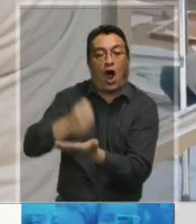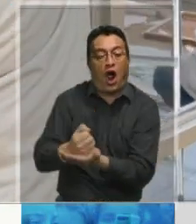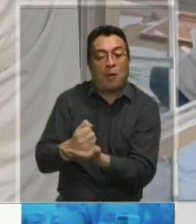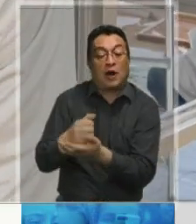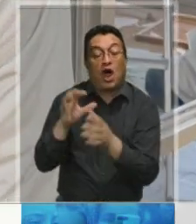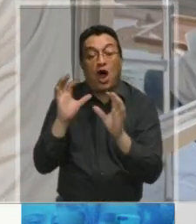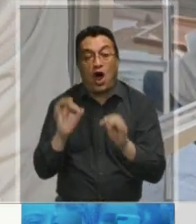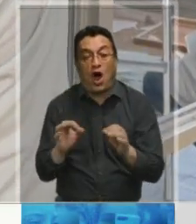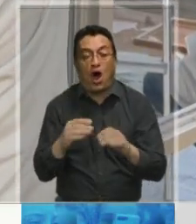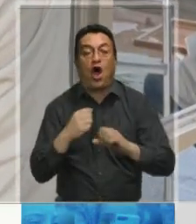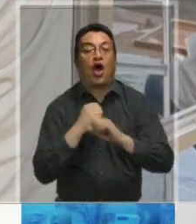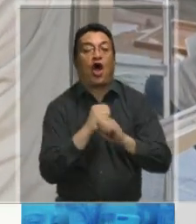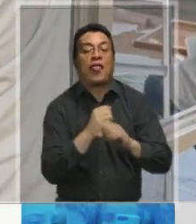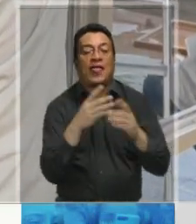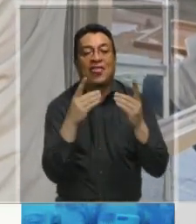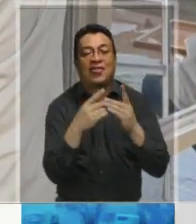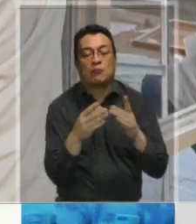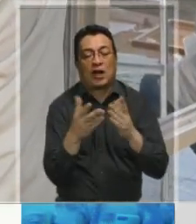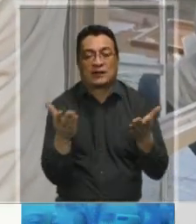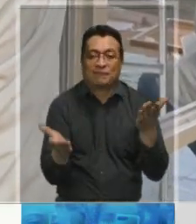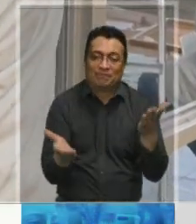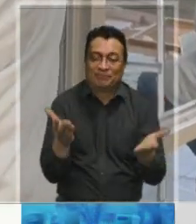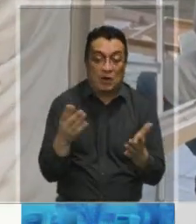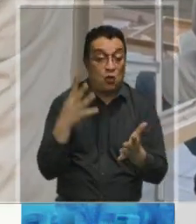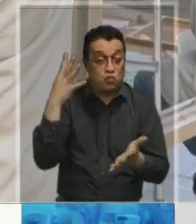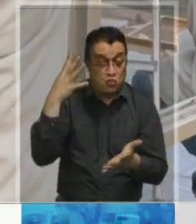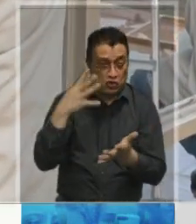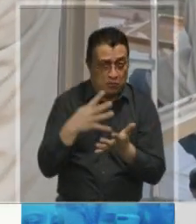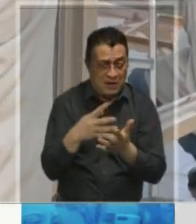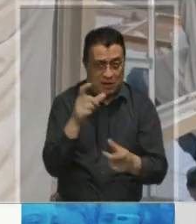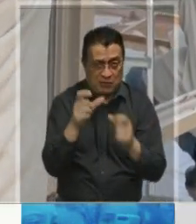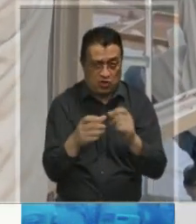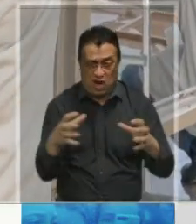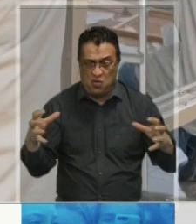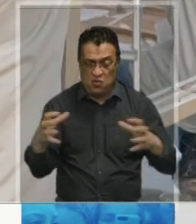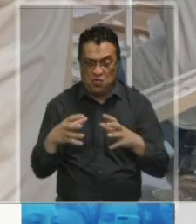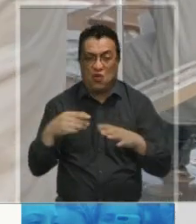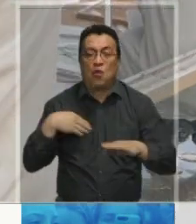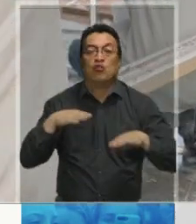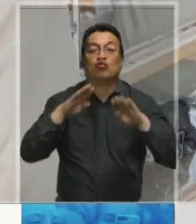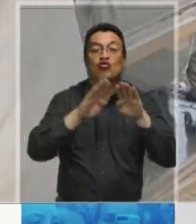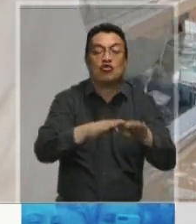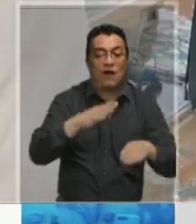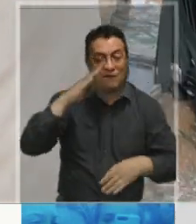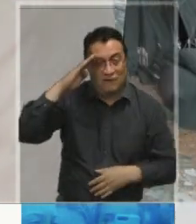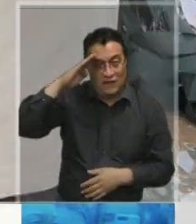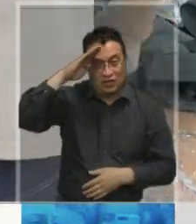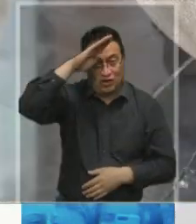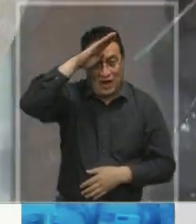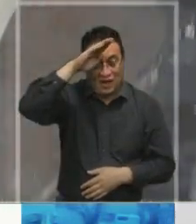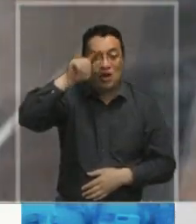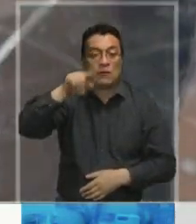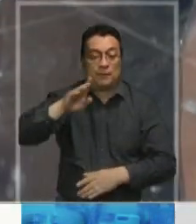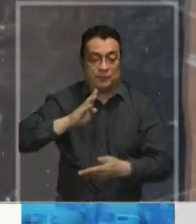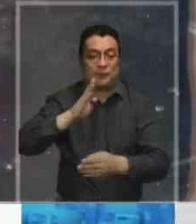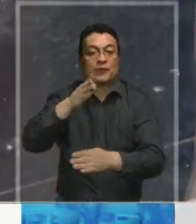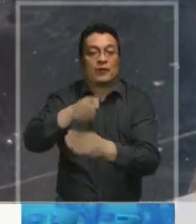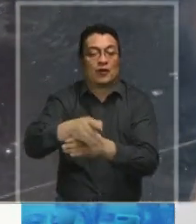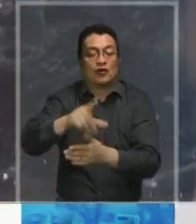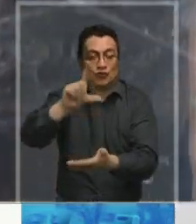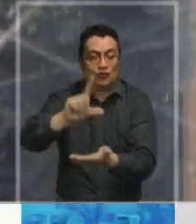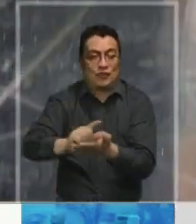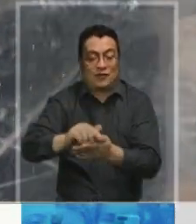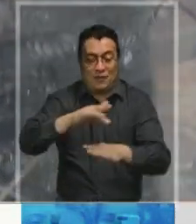de antidemocrático, de unas 4.000 personas radicales adherentes a Bolsonaro que llegaron a una explanada, que es un